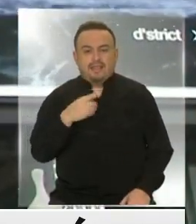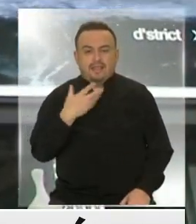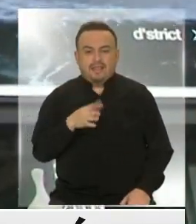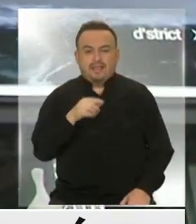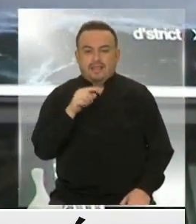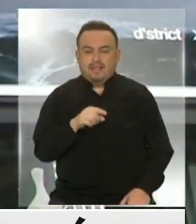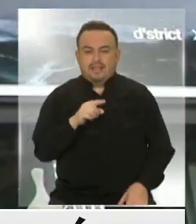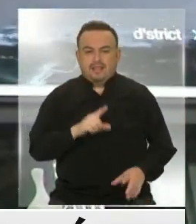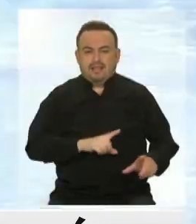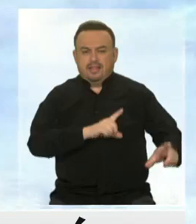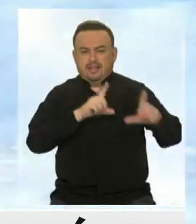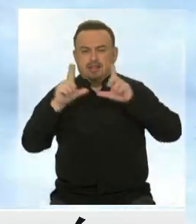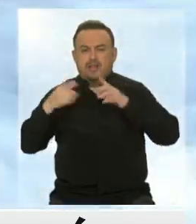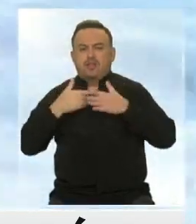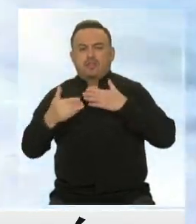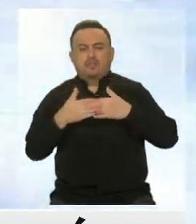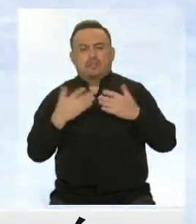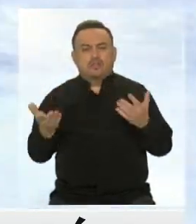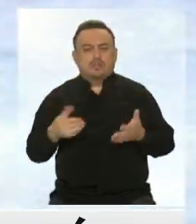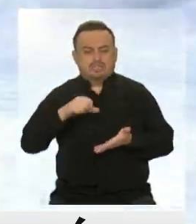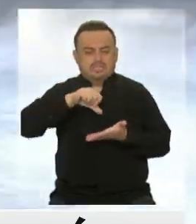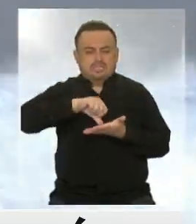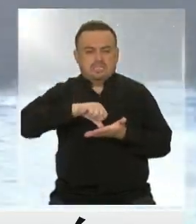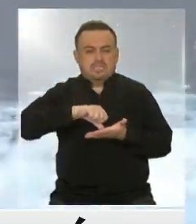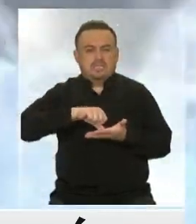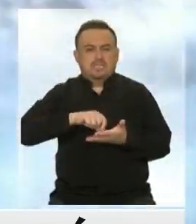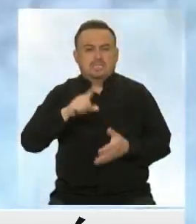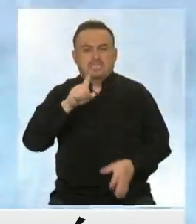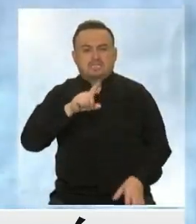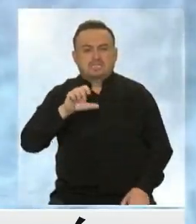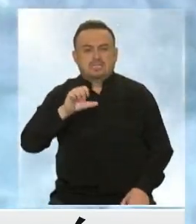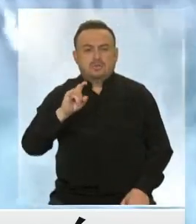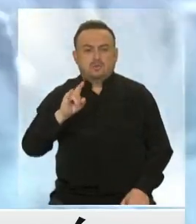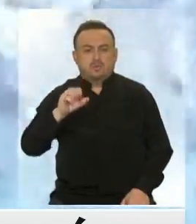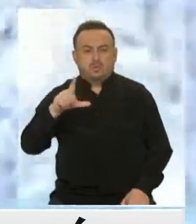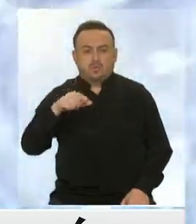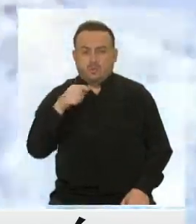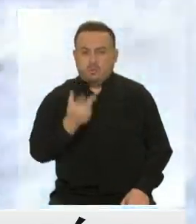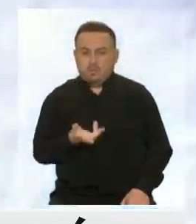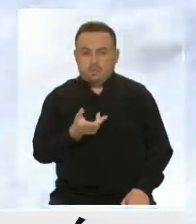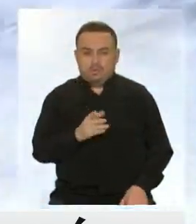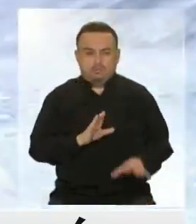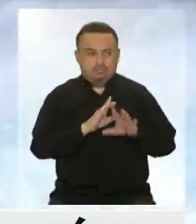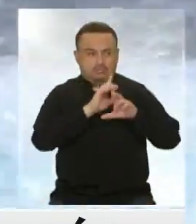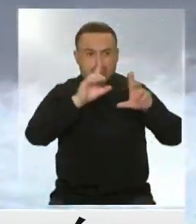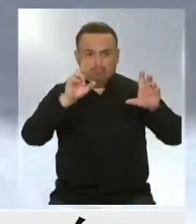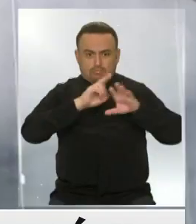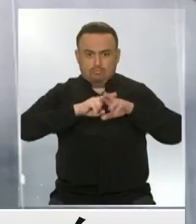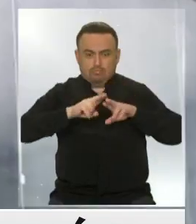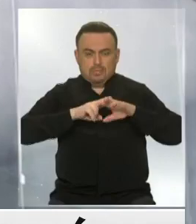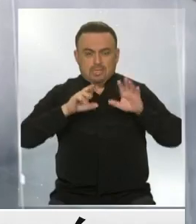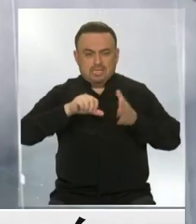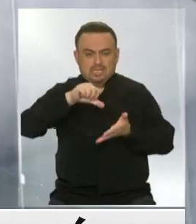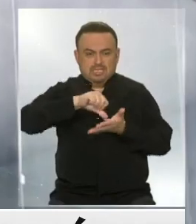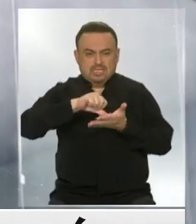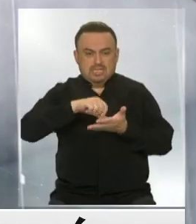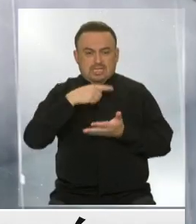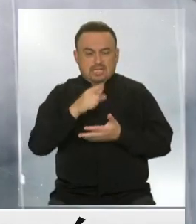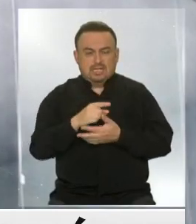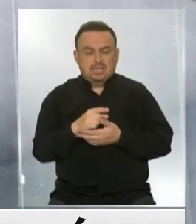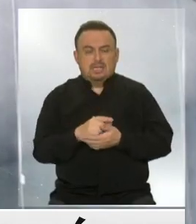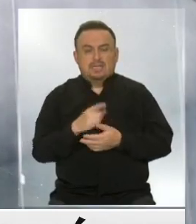lleva esta gigantesca bola donde a pleno centro de seúl apenas se instaló en pleno centro la capital surcoreana